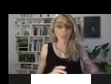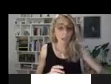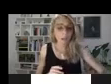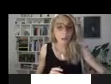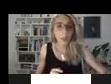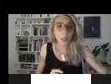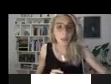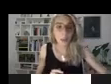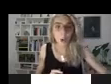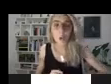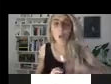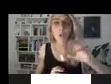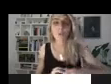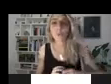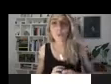1995